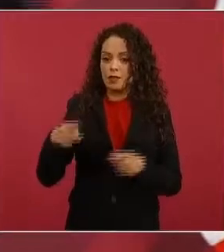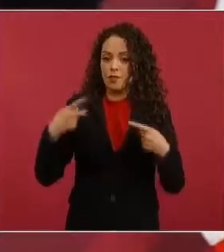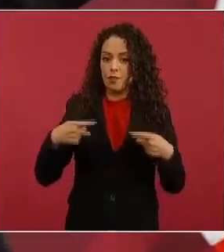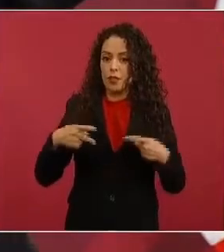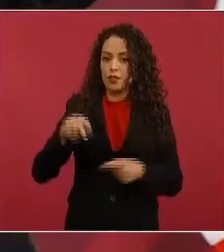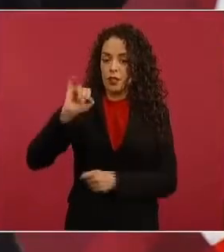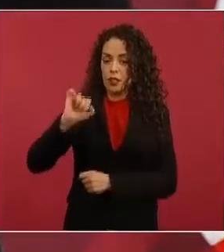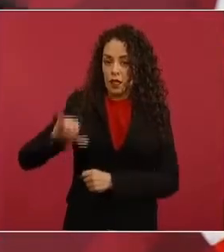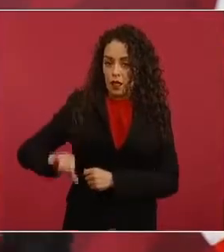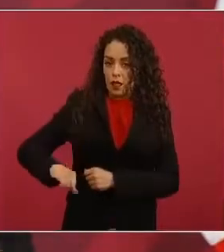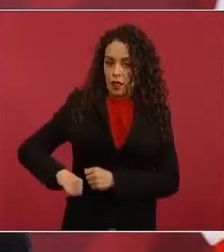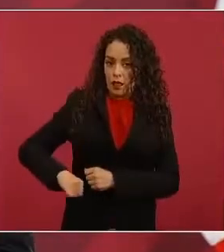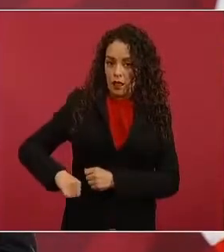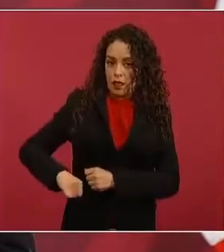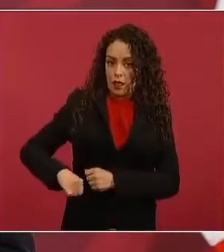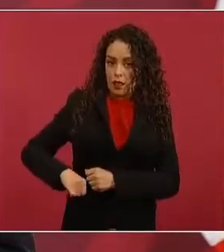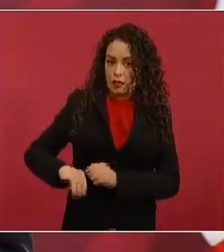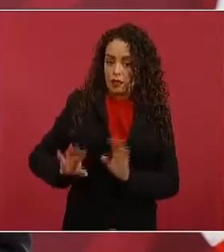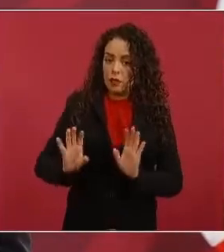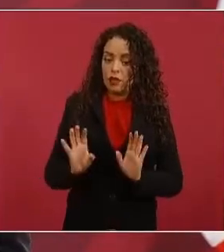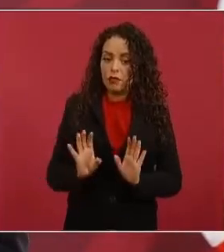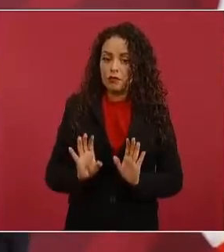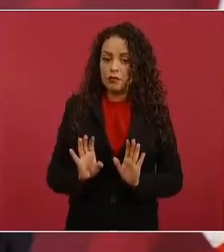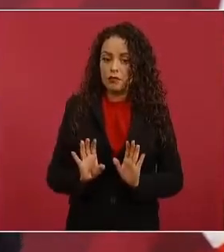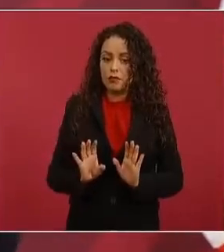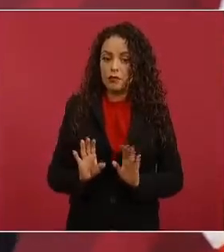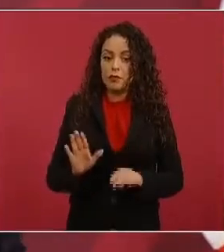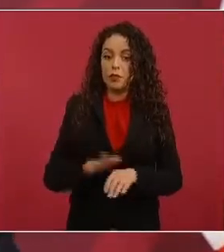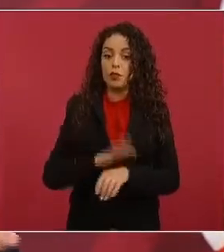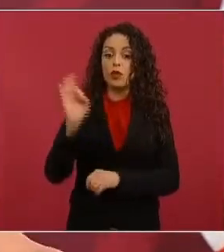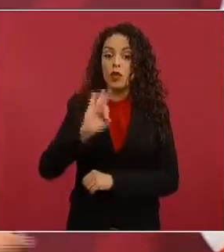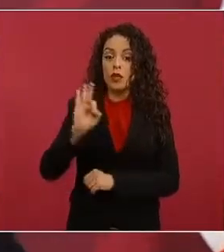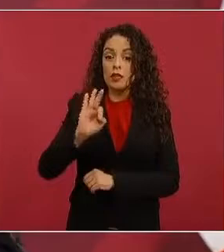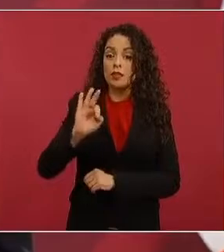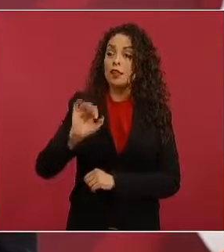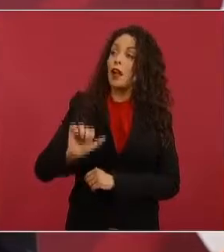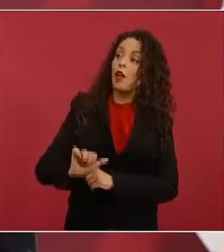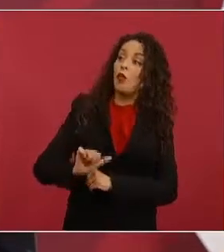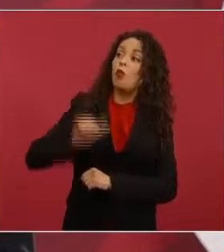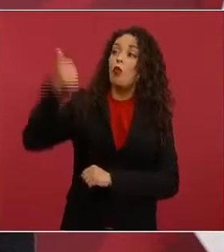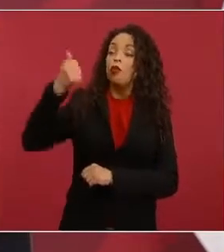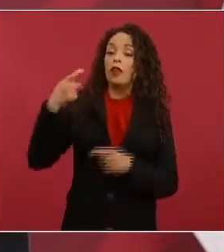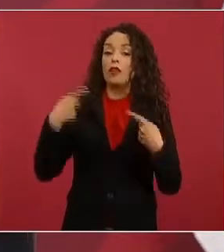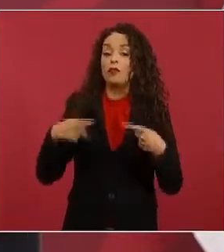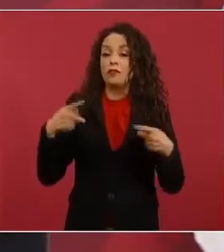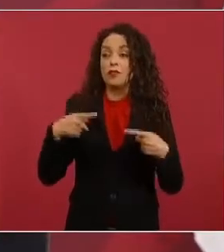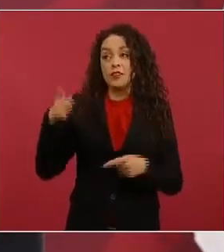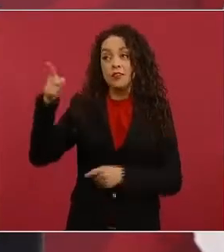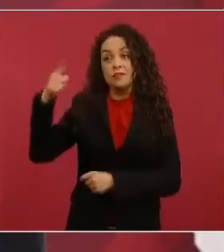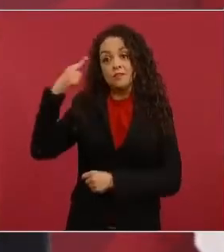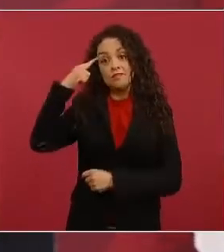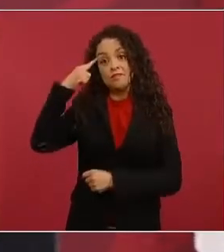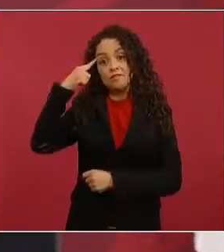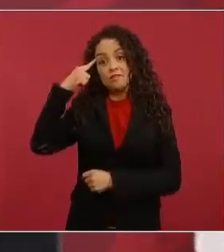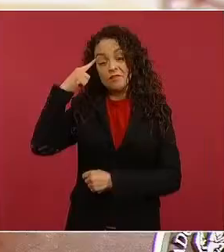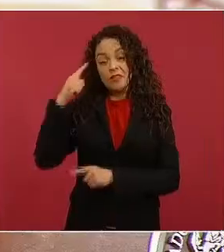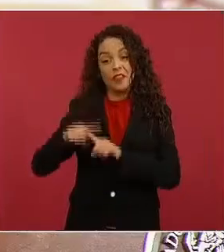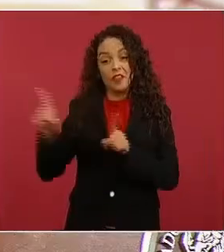porque puede ser que los que tienen otras motivaciones pues sean los que exageren,